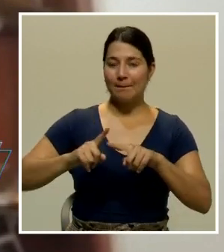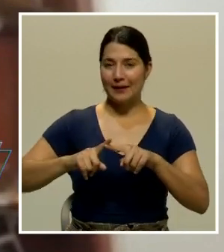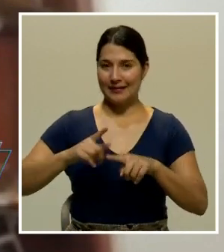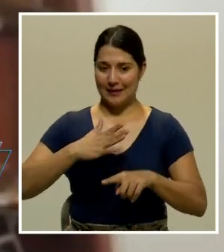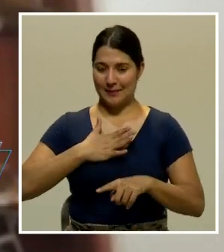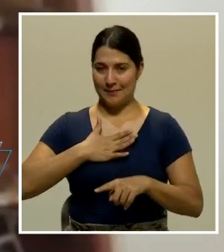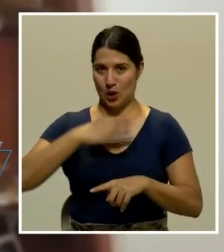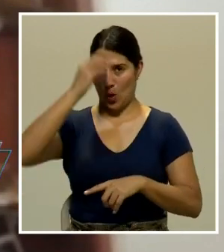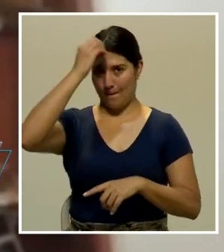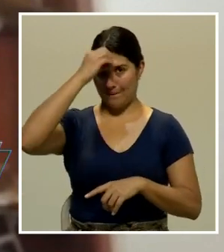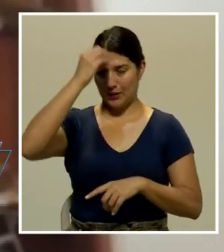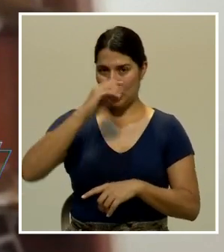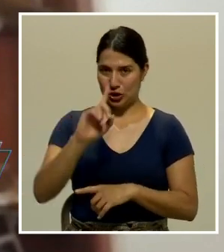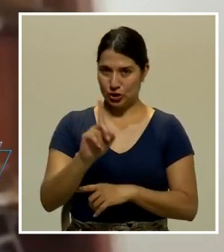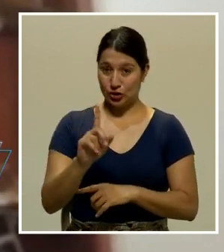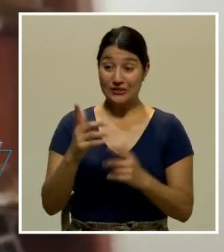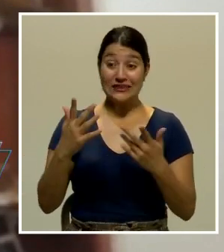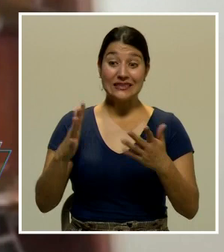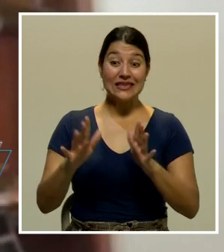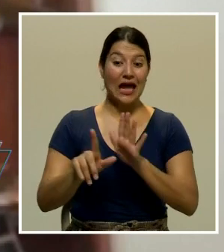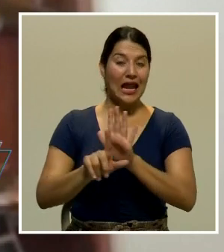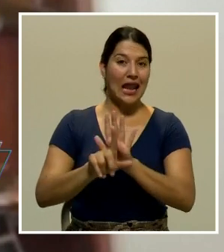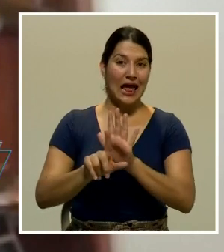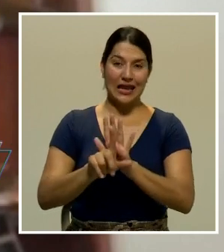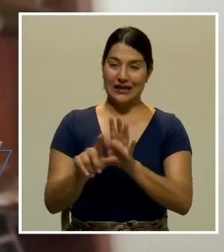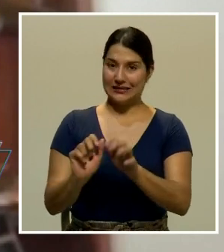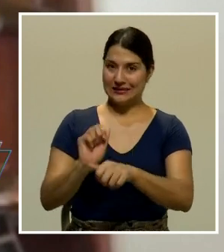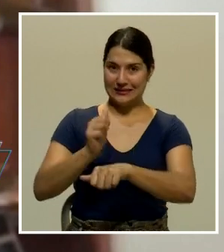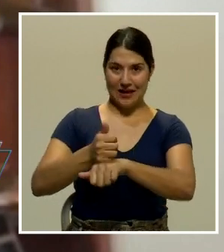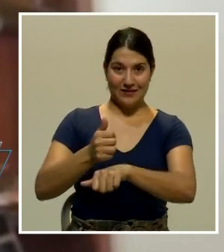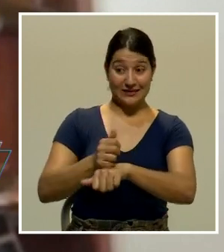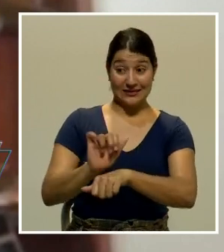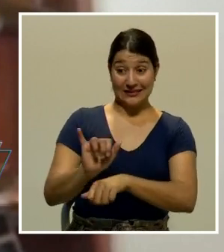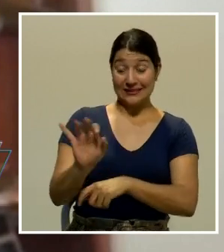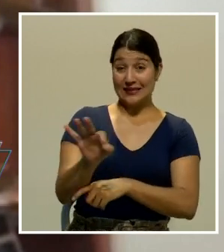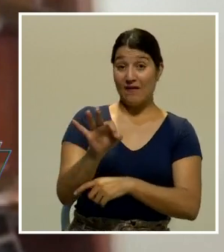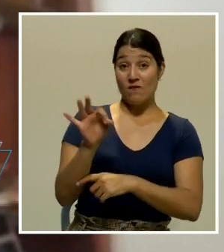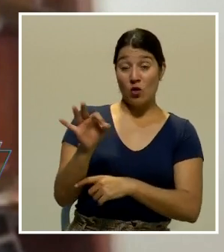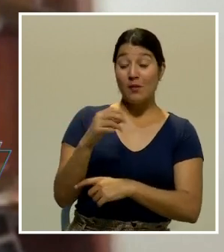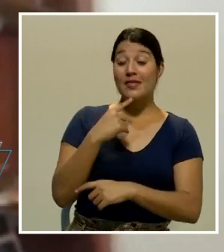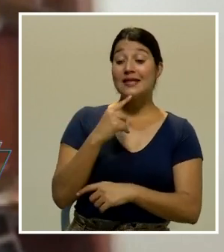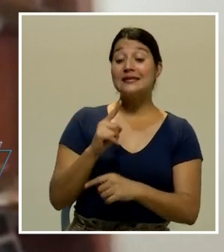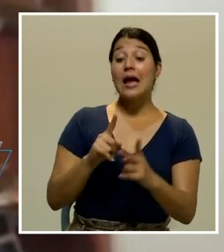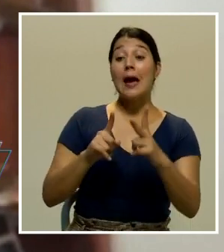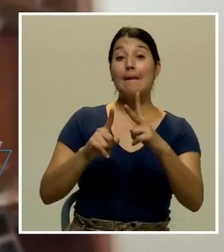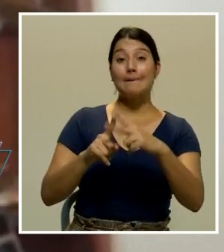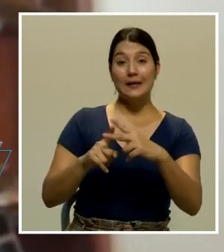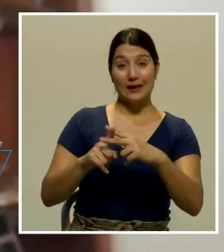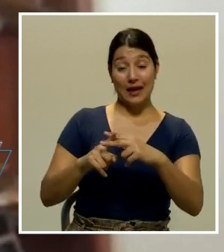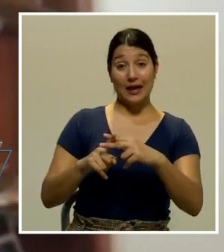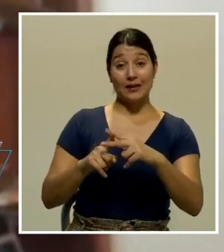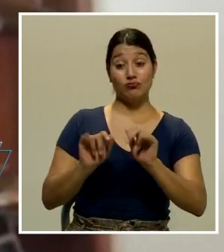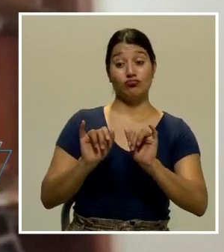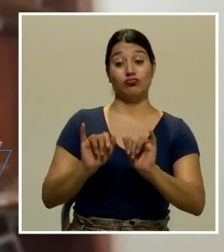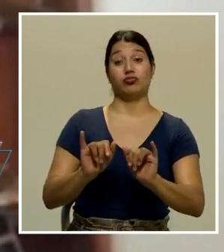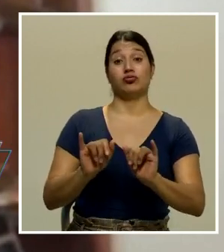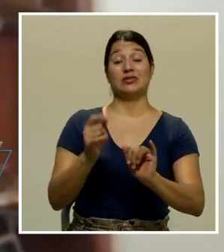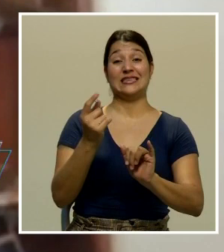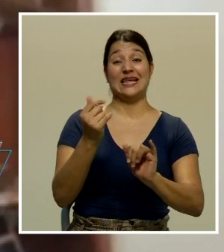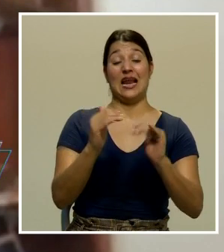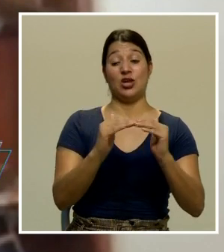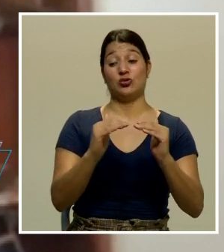la norma está escrita de esa forma determinada y además está considerando